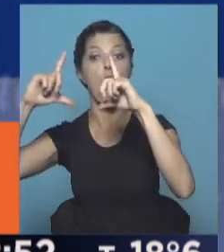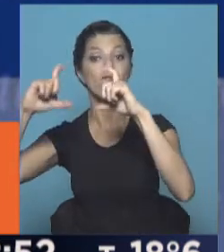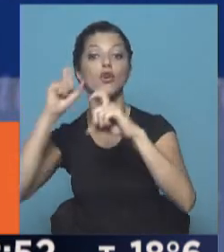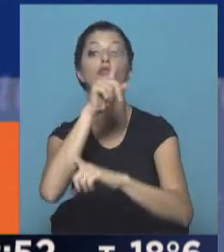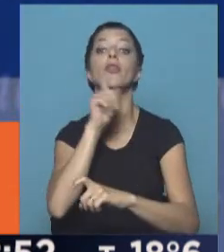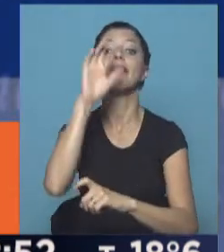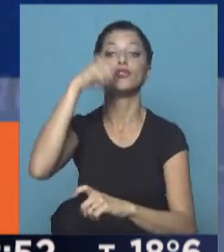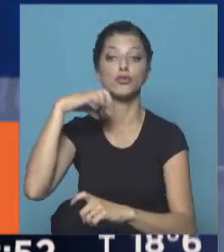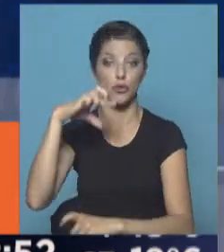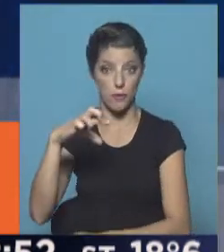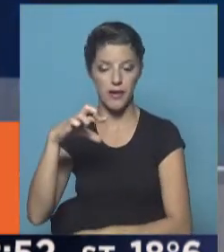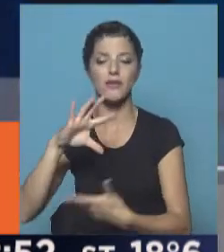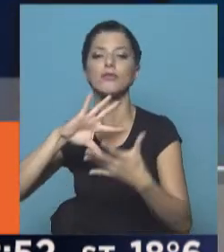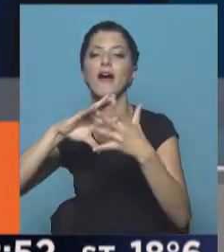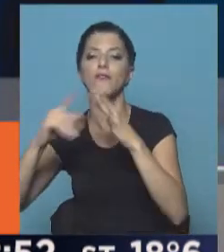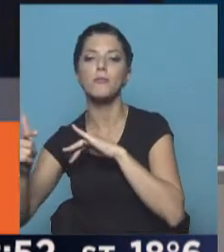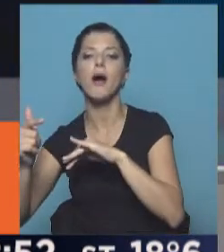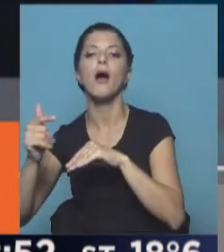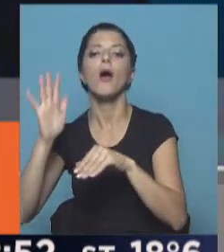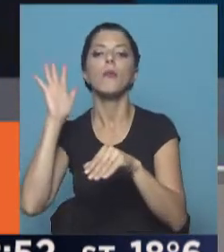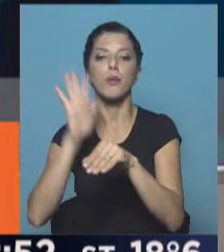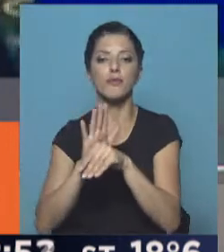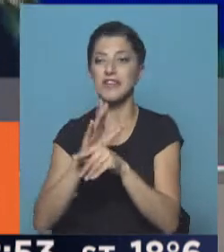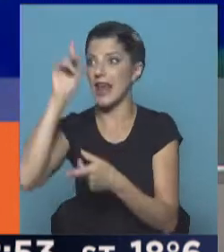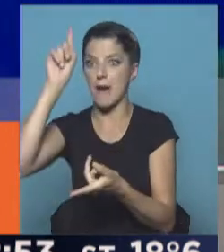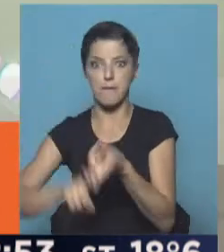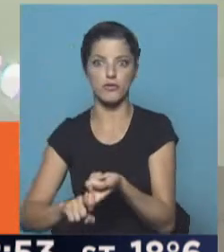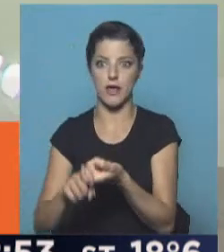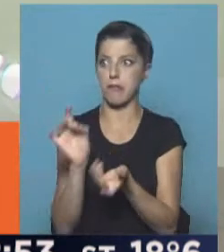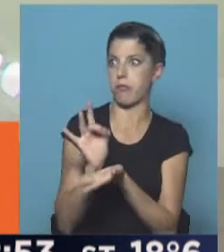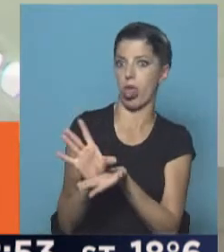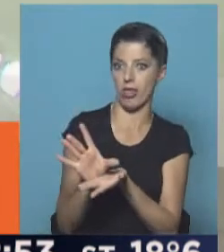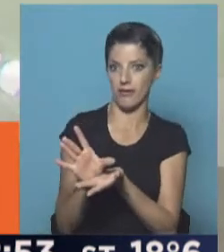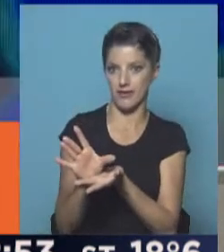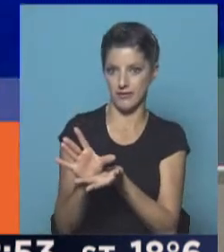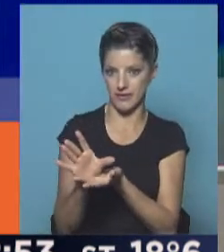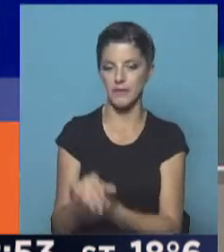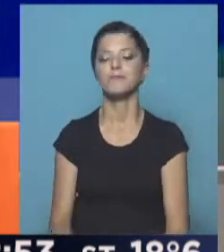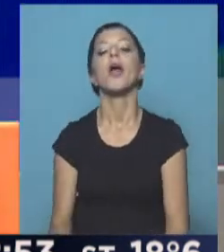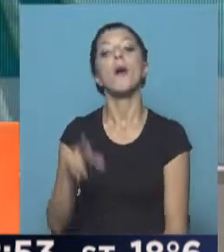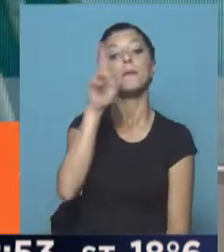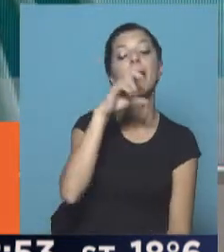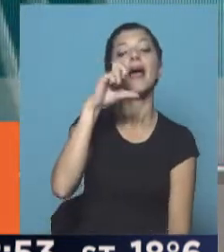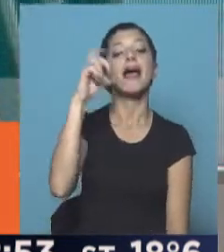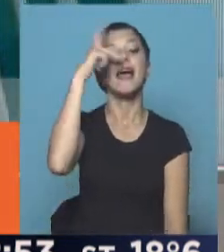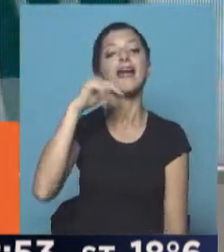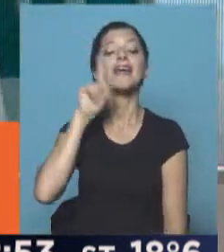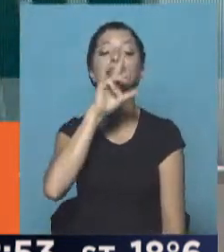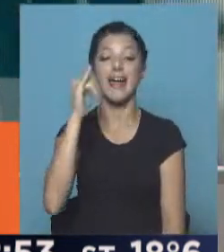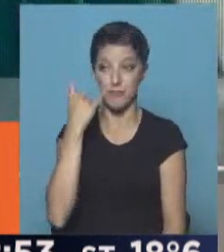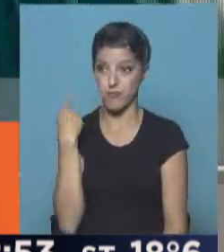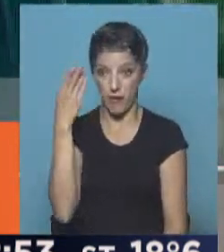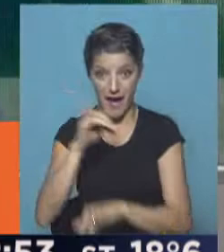Republicano es una amenaza de divorcio de parte de la mujer. Hillary fue a hacer campaña a Ohio. ¿Qué pasa en New Jersey, por